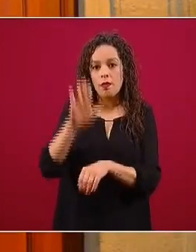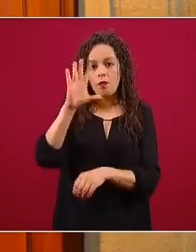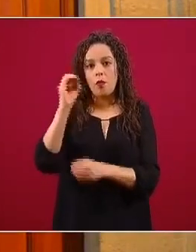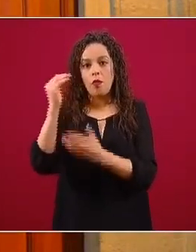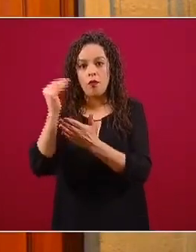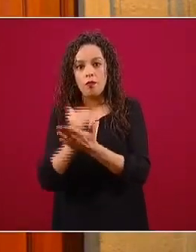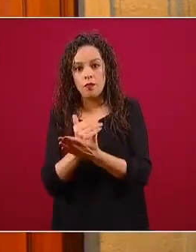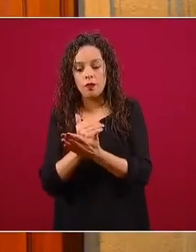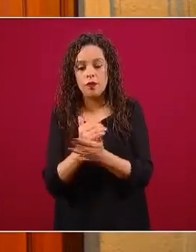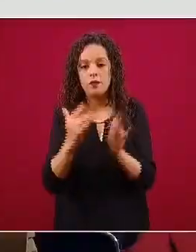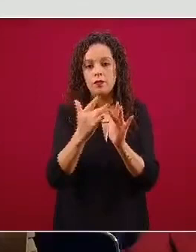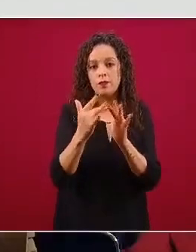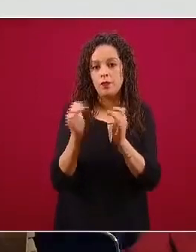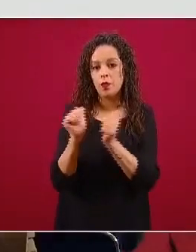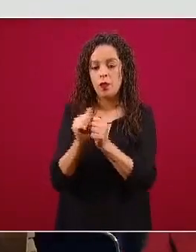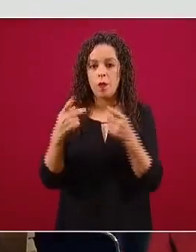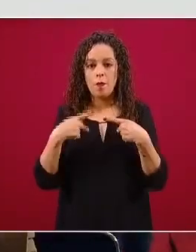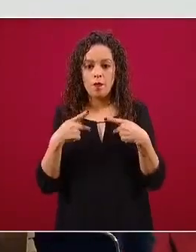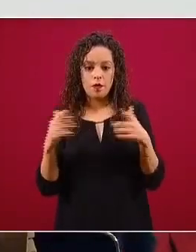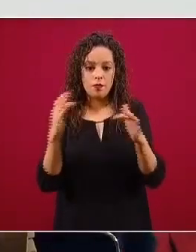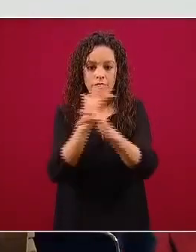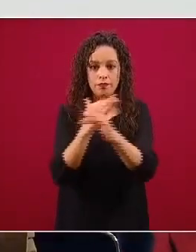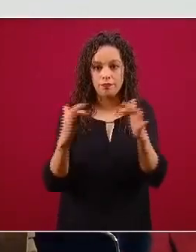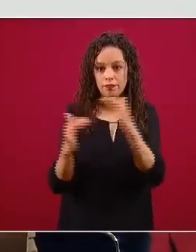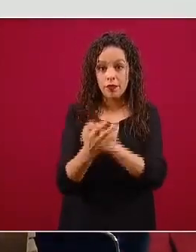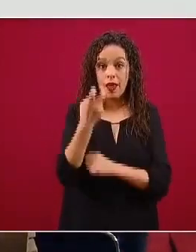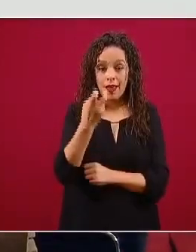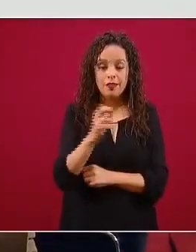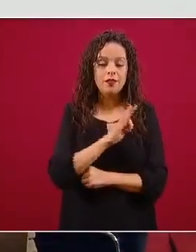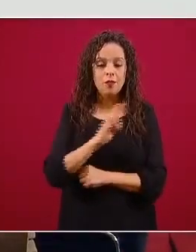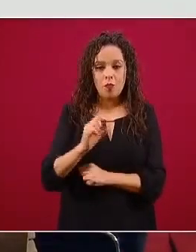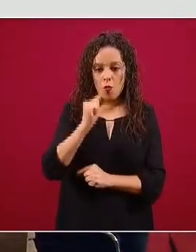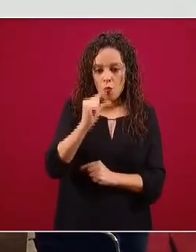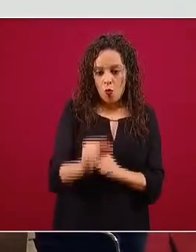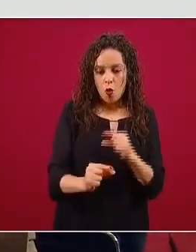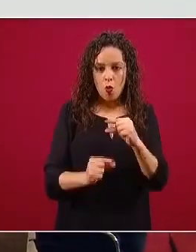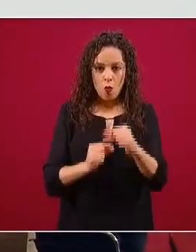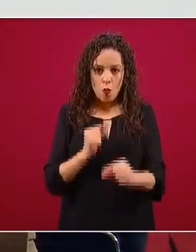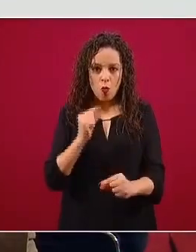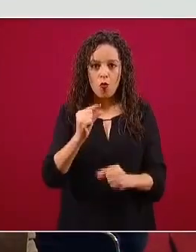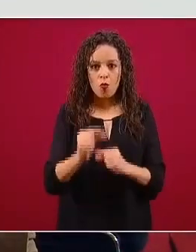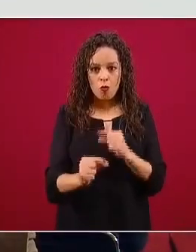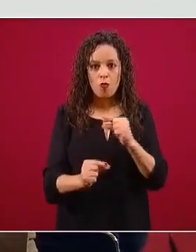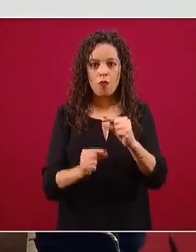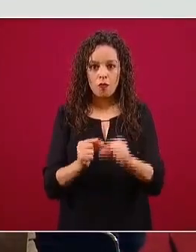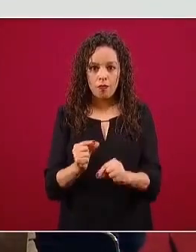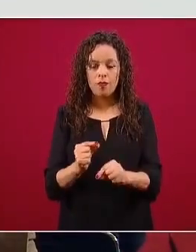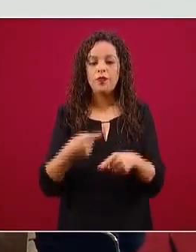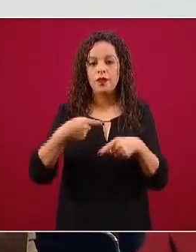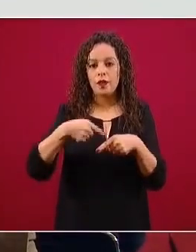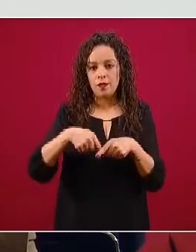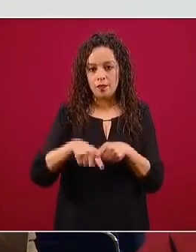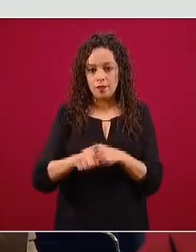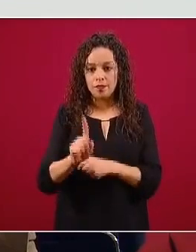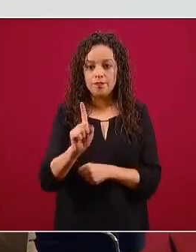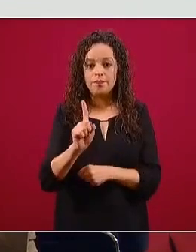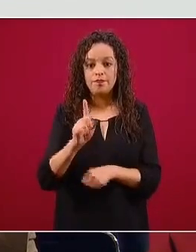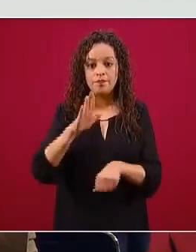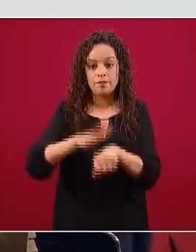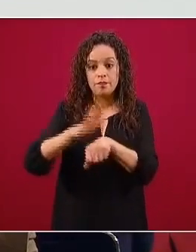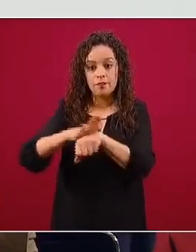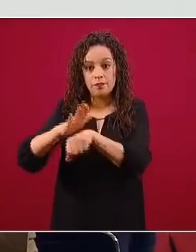su población, y esto contribuya a que paulatinamente podamos tener incremento o